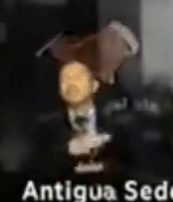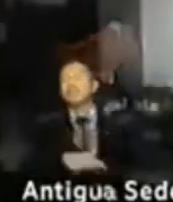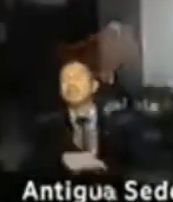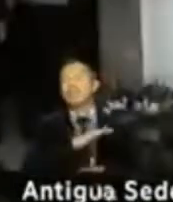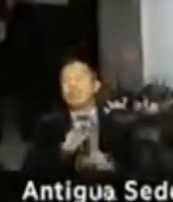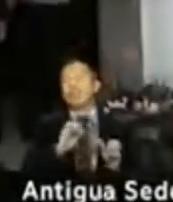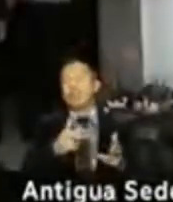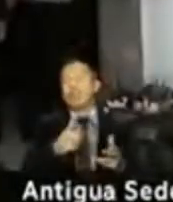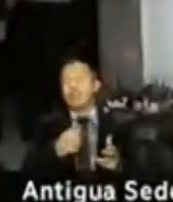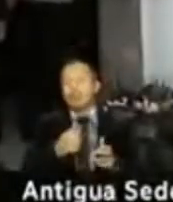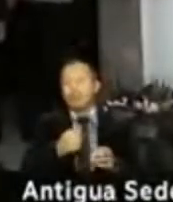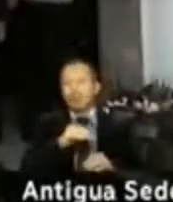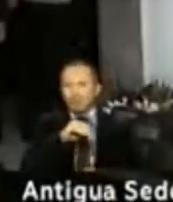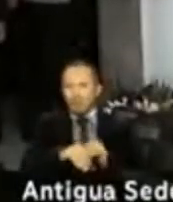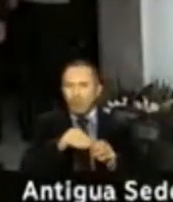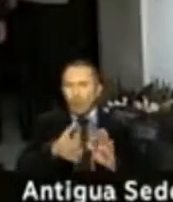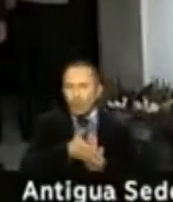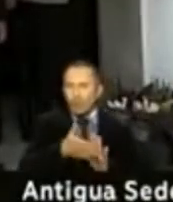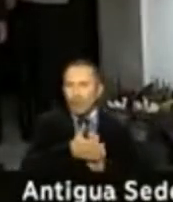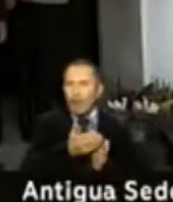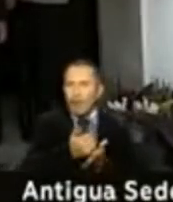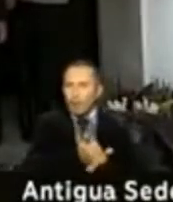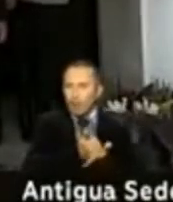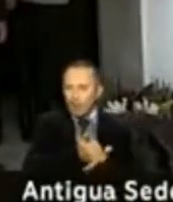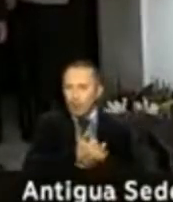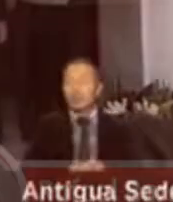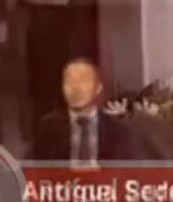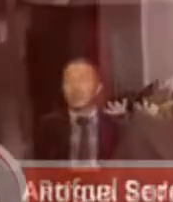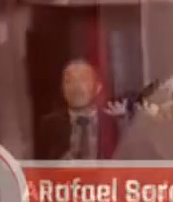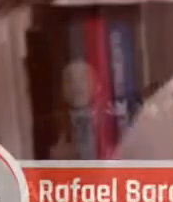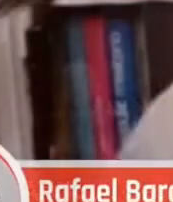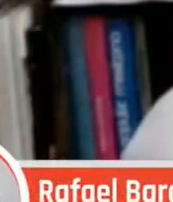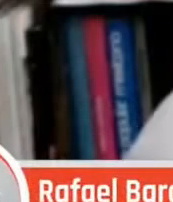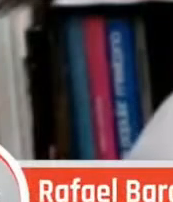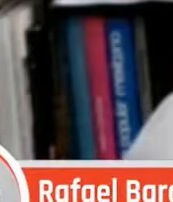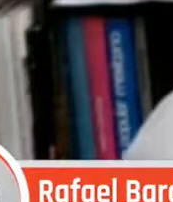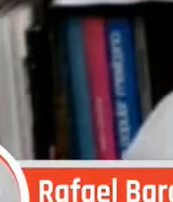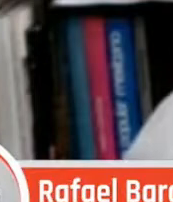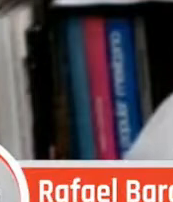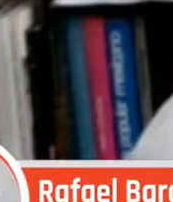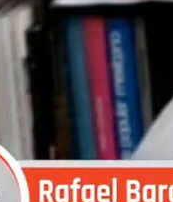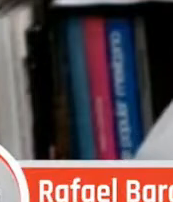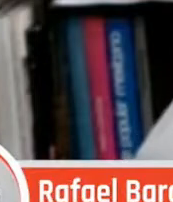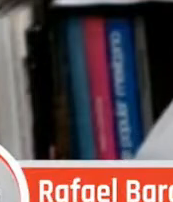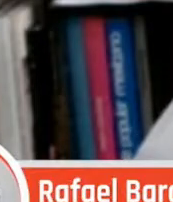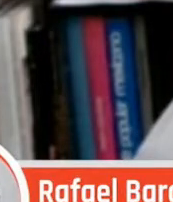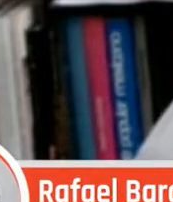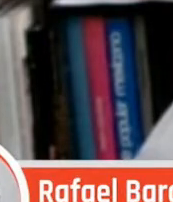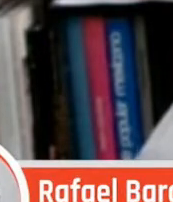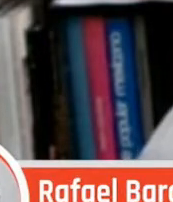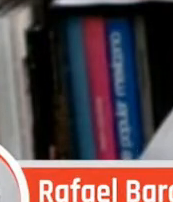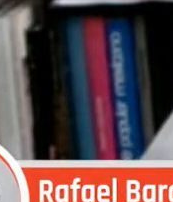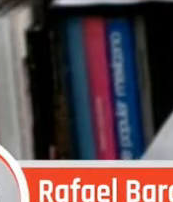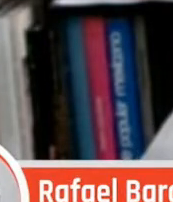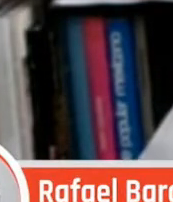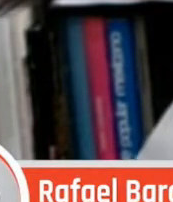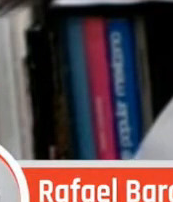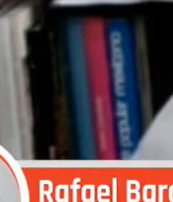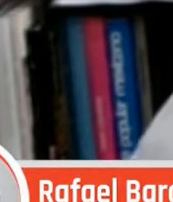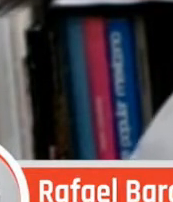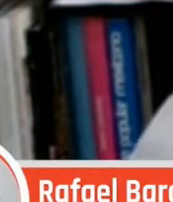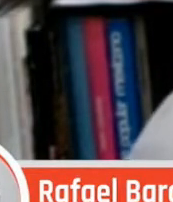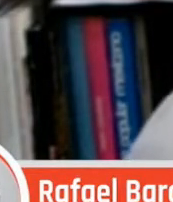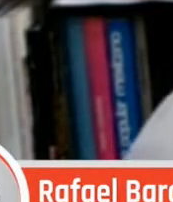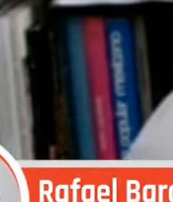bien, yo sí creo que es fundamental que se dé un debate serio alrededor del asunto de la